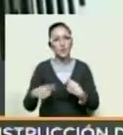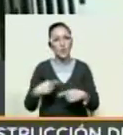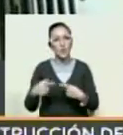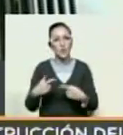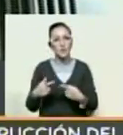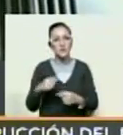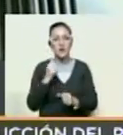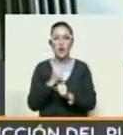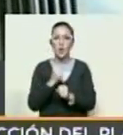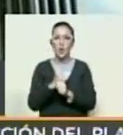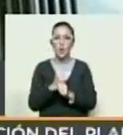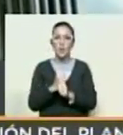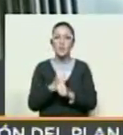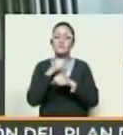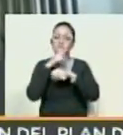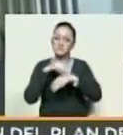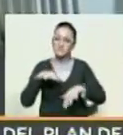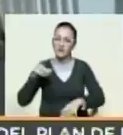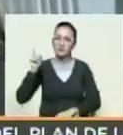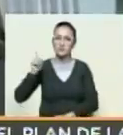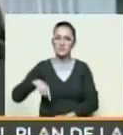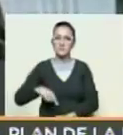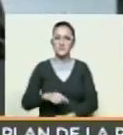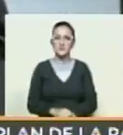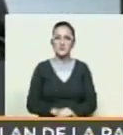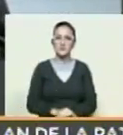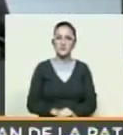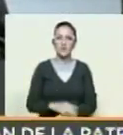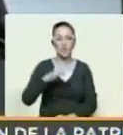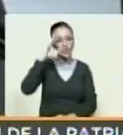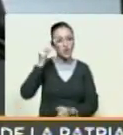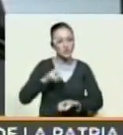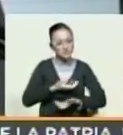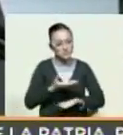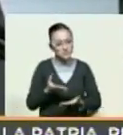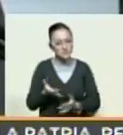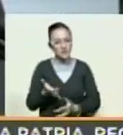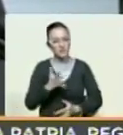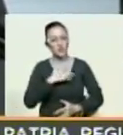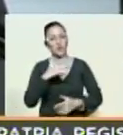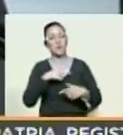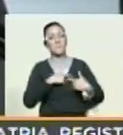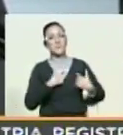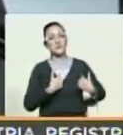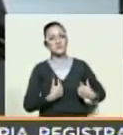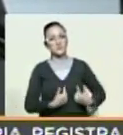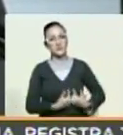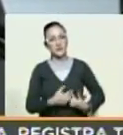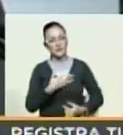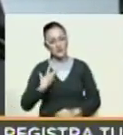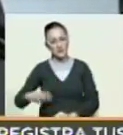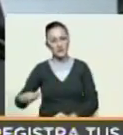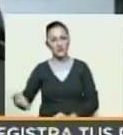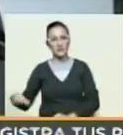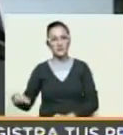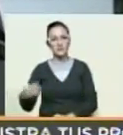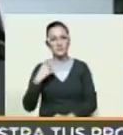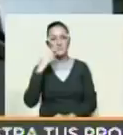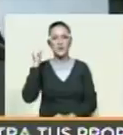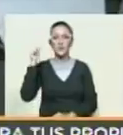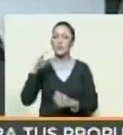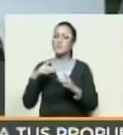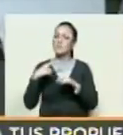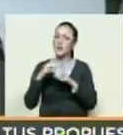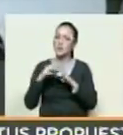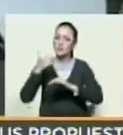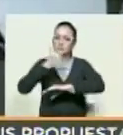su obra también sea bendecida. Que el Señor toque el presidente, el corazón del presidente, de todas las